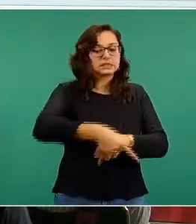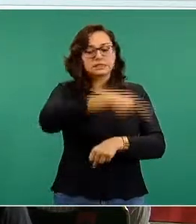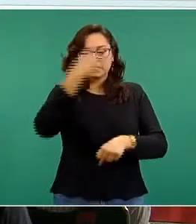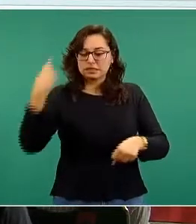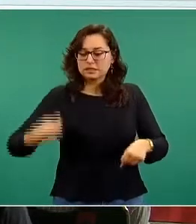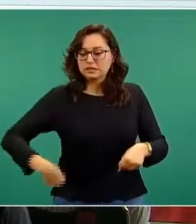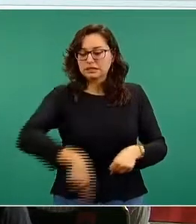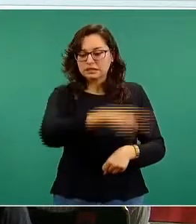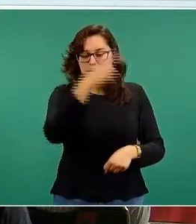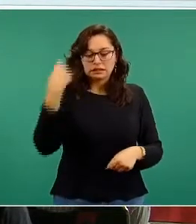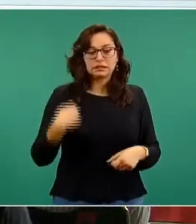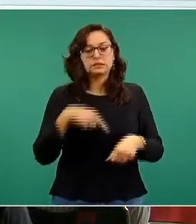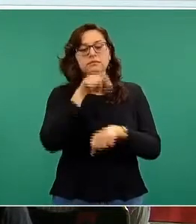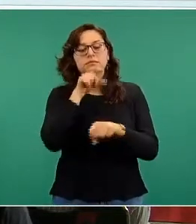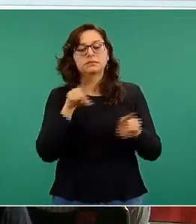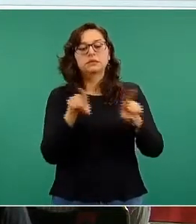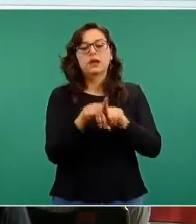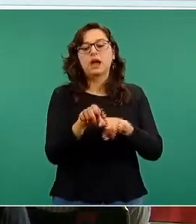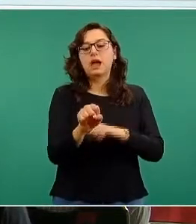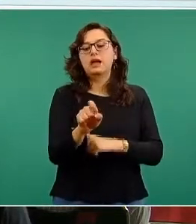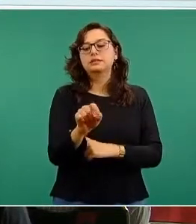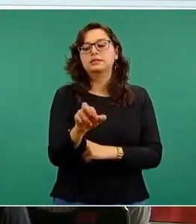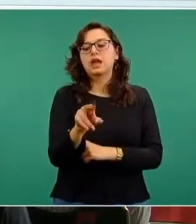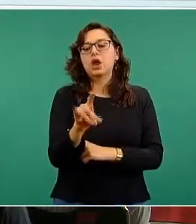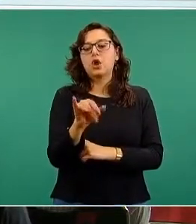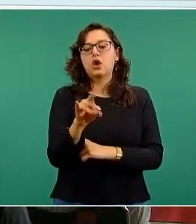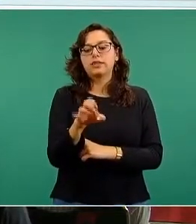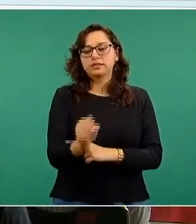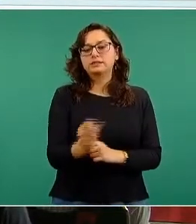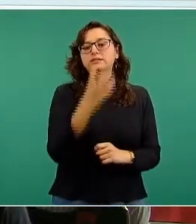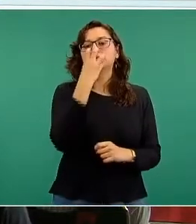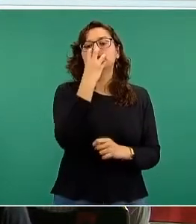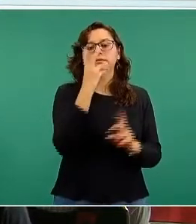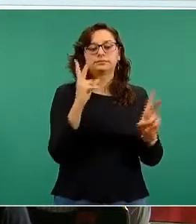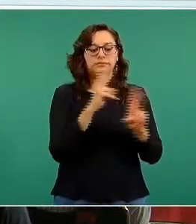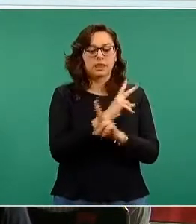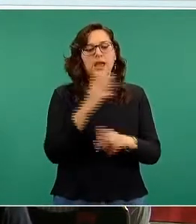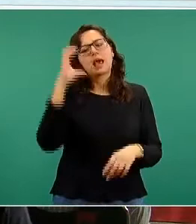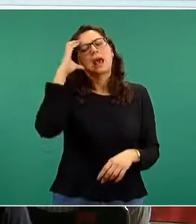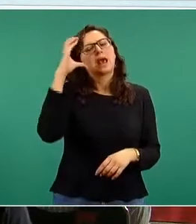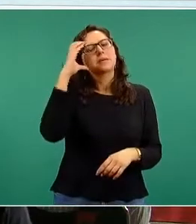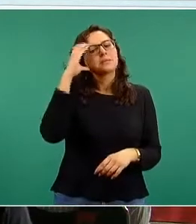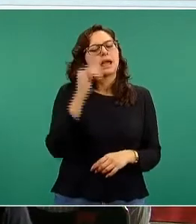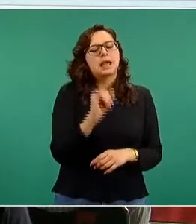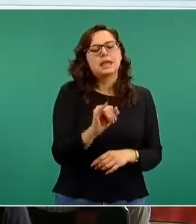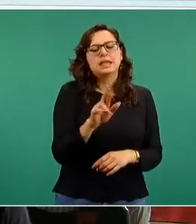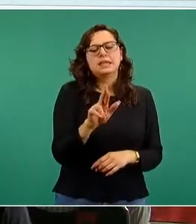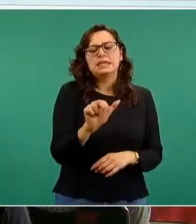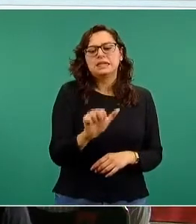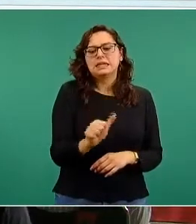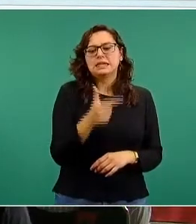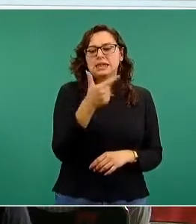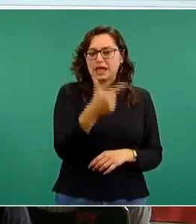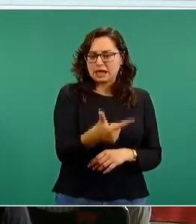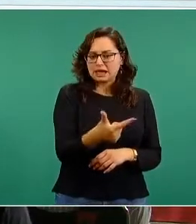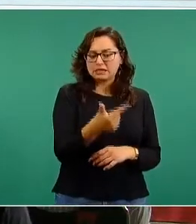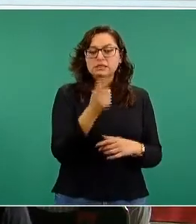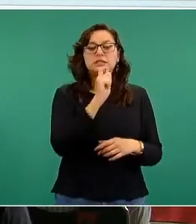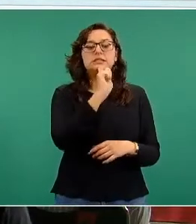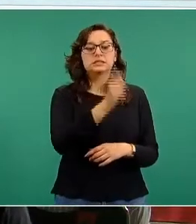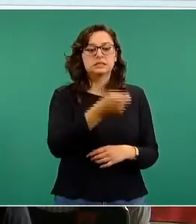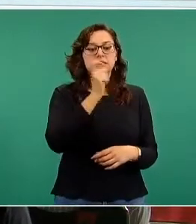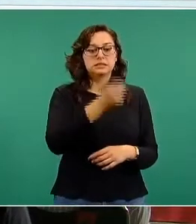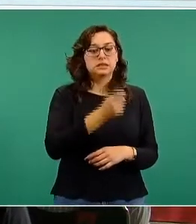los esteroides, y para esto se requiere una cama general. Son camas que tienen no solamente el insumo de la